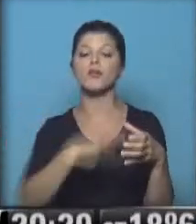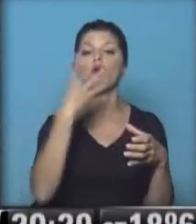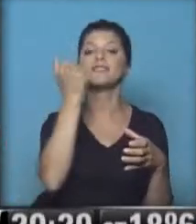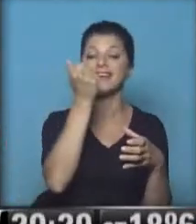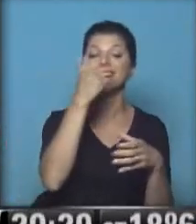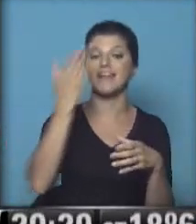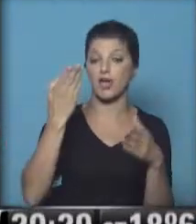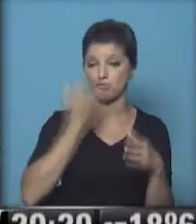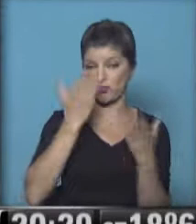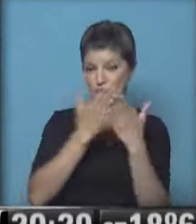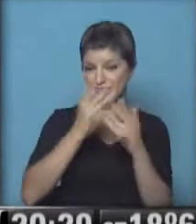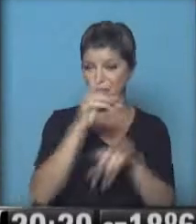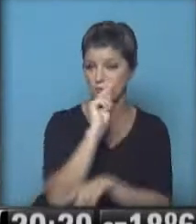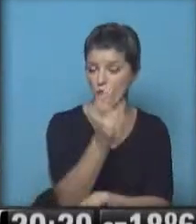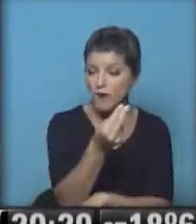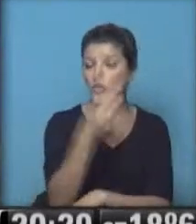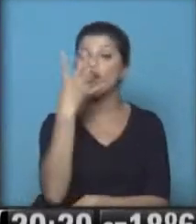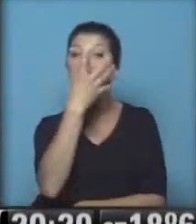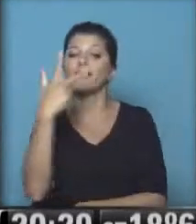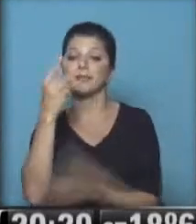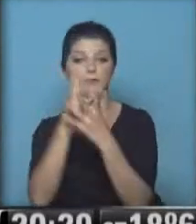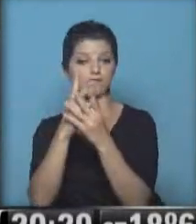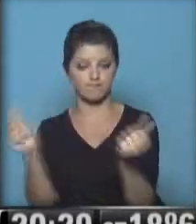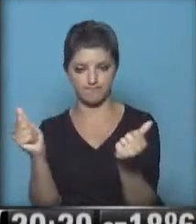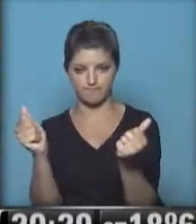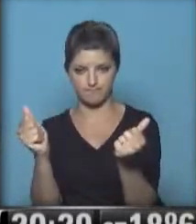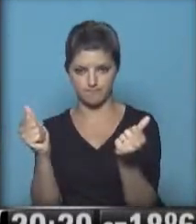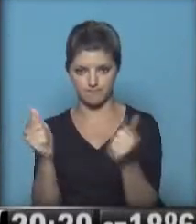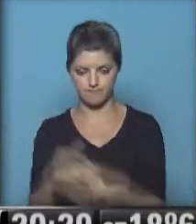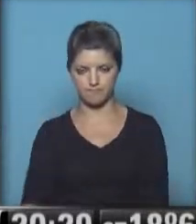6 estudiantes y la desaparición de 43.